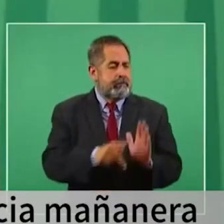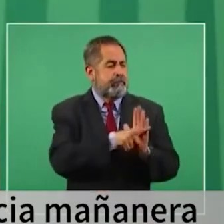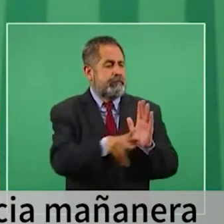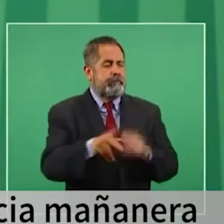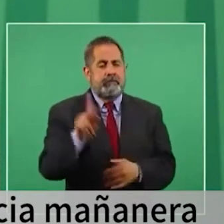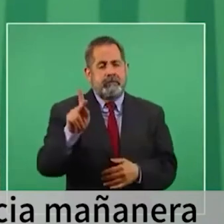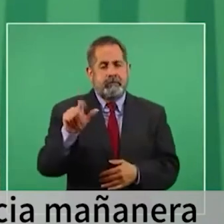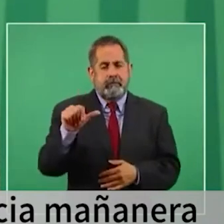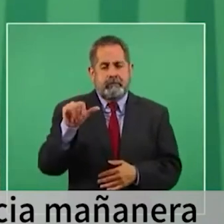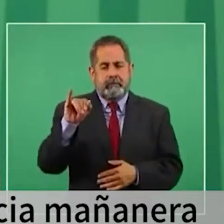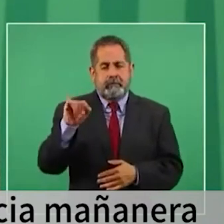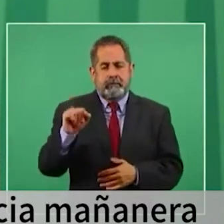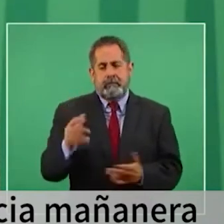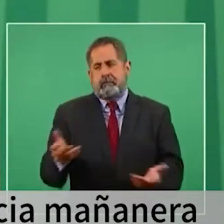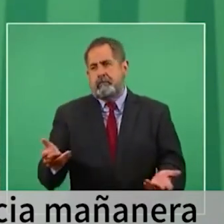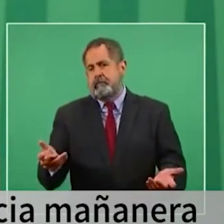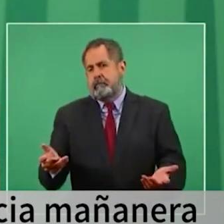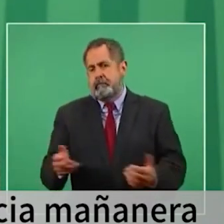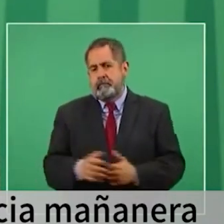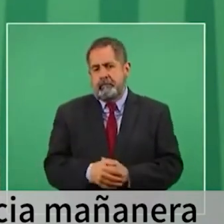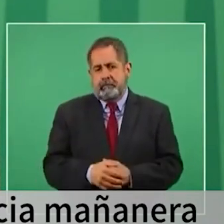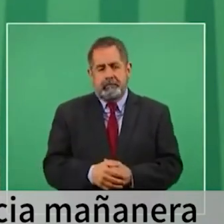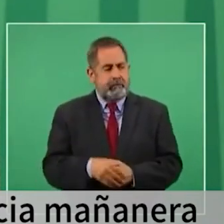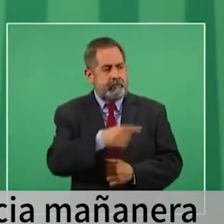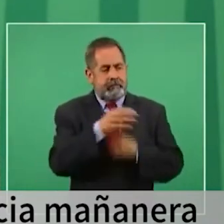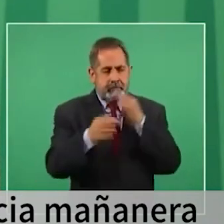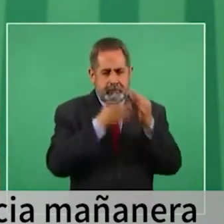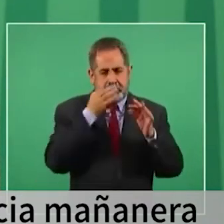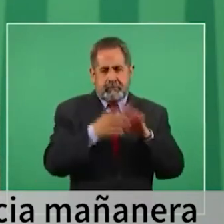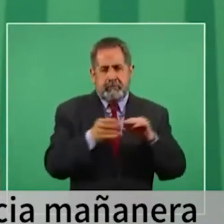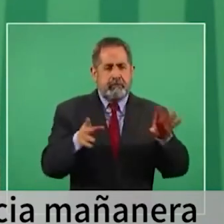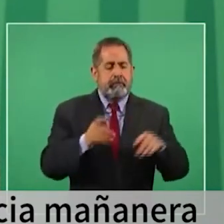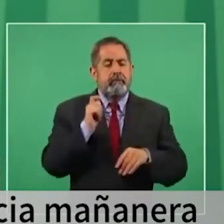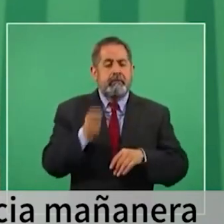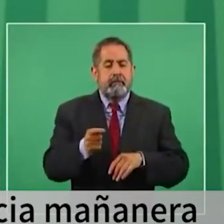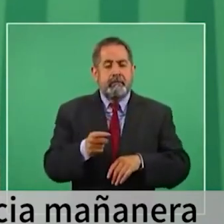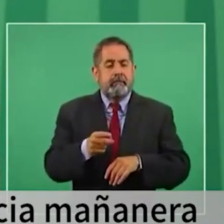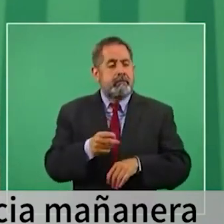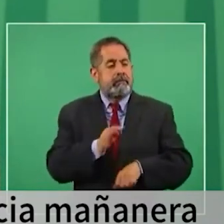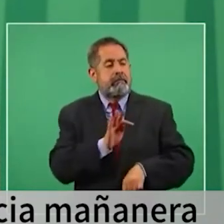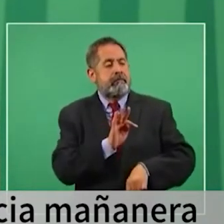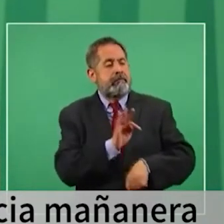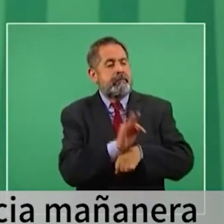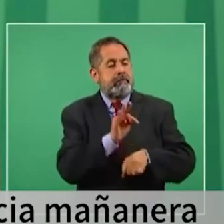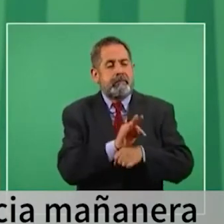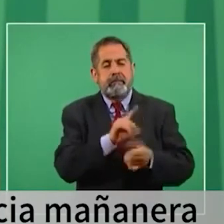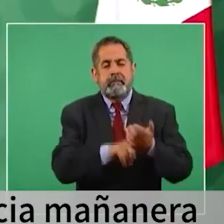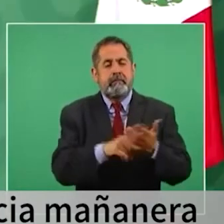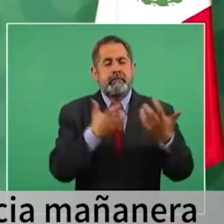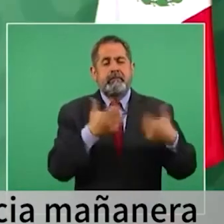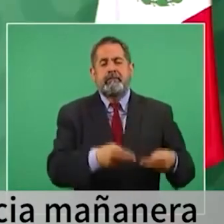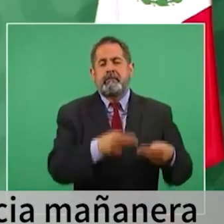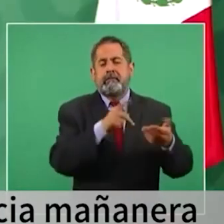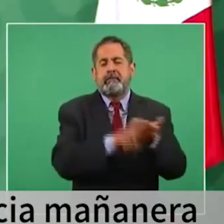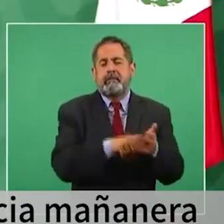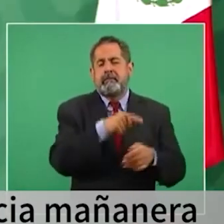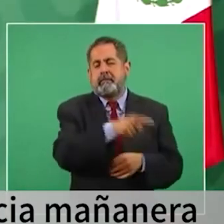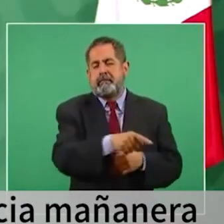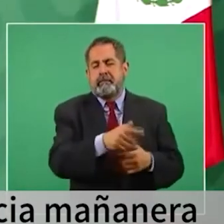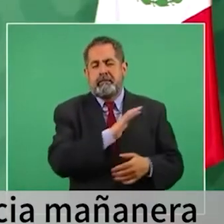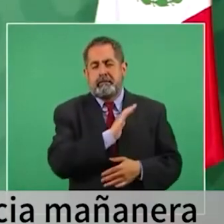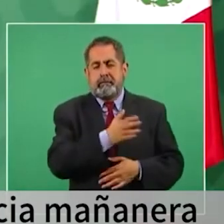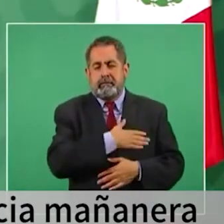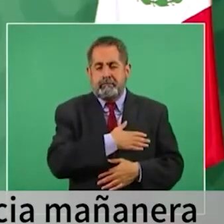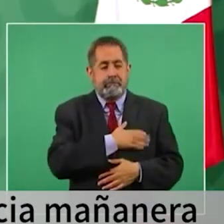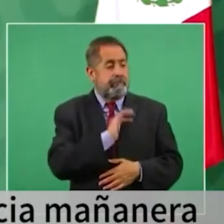país' qué es un boletín que defiende a las empresas españolas que hacían su